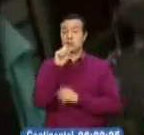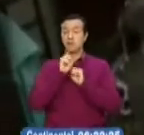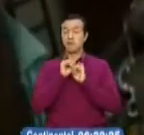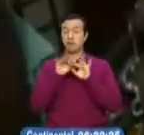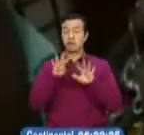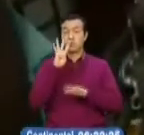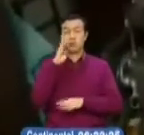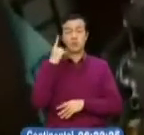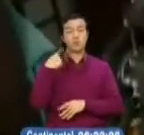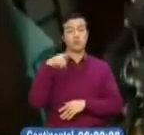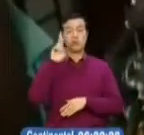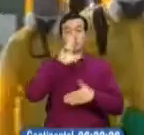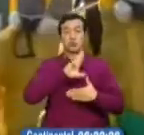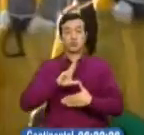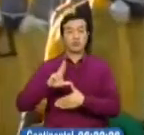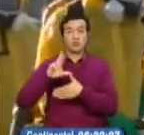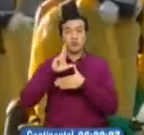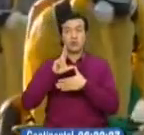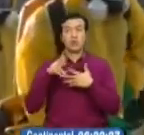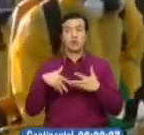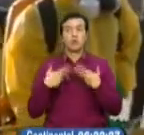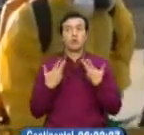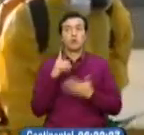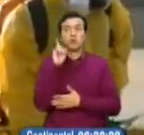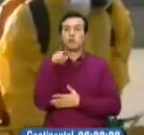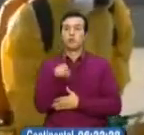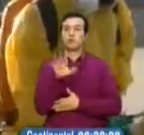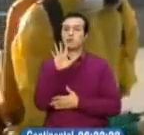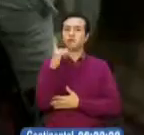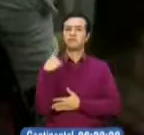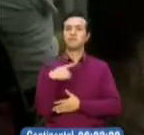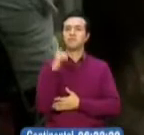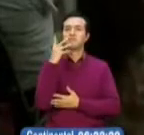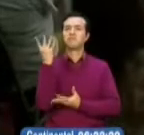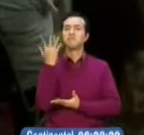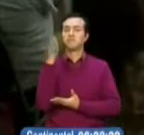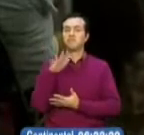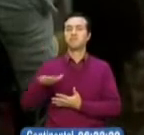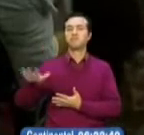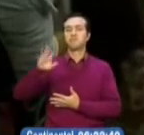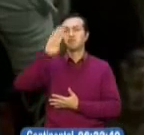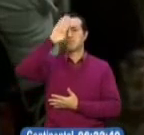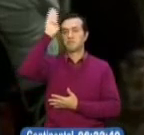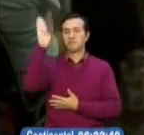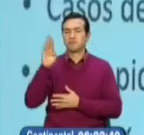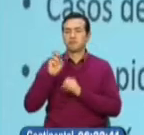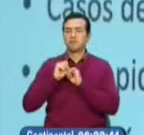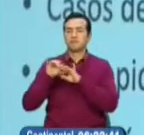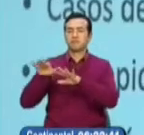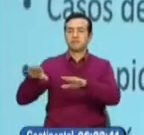a 4 millones en América Latina, de los cuales 1.5 millones se concentrarán en Brasil. Fanny Lara, Ecuador TV.